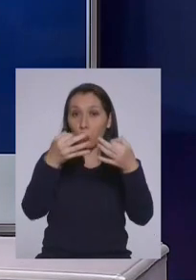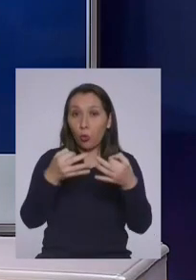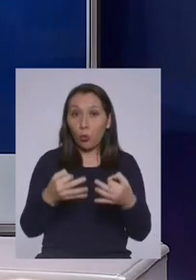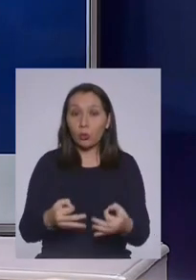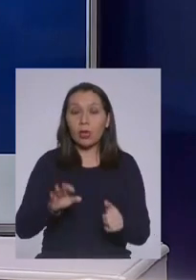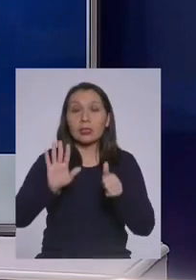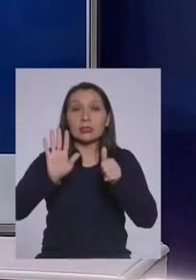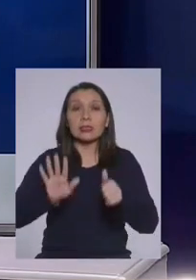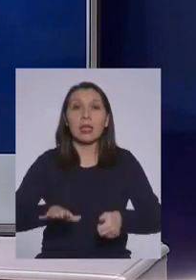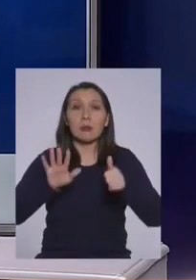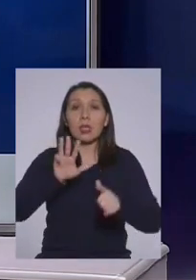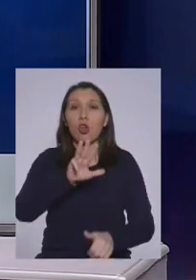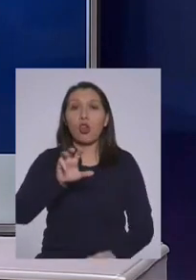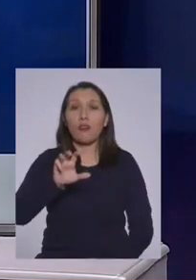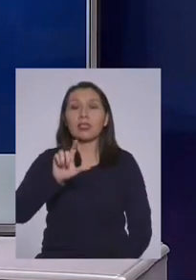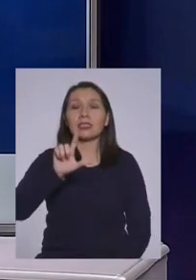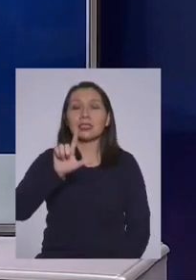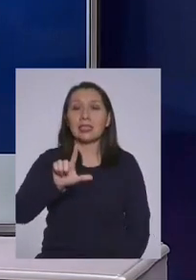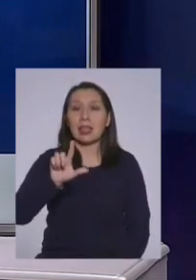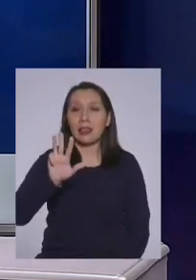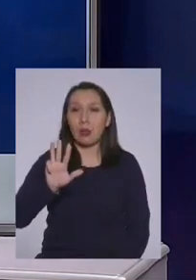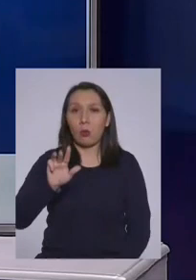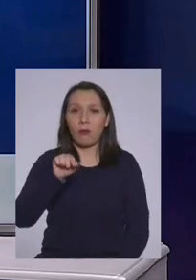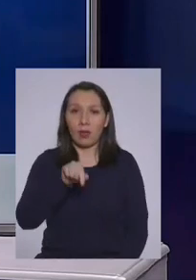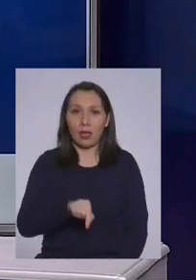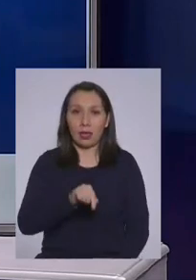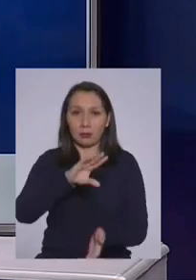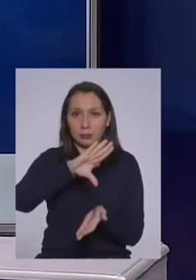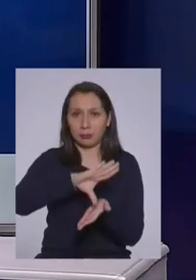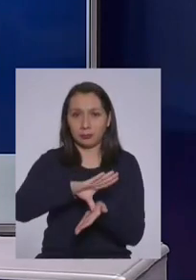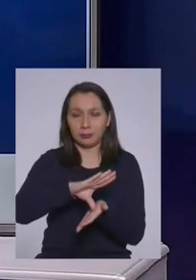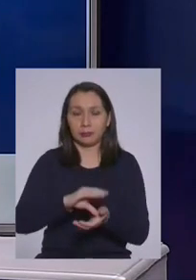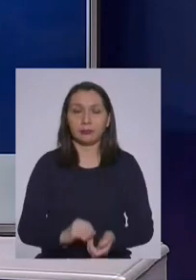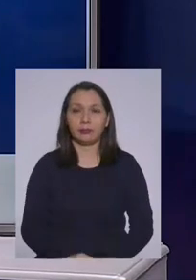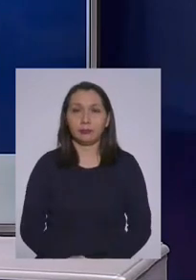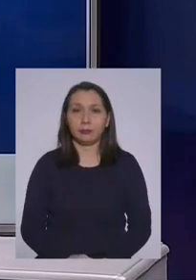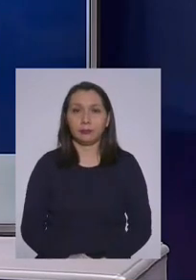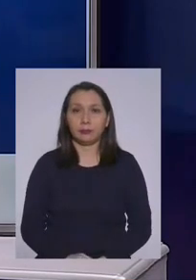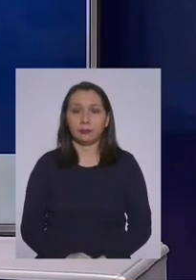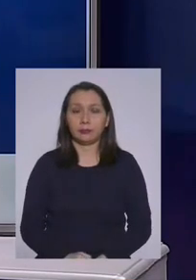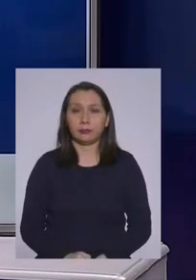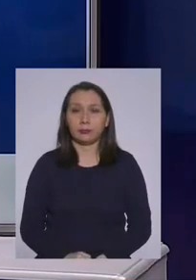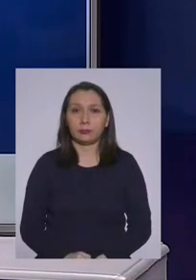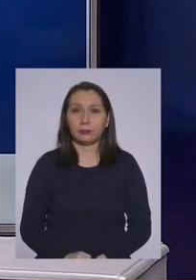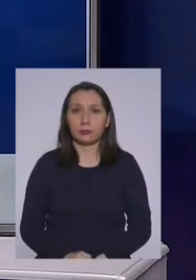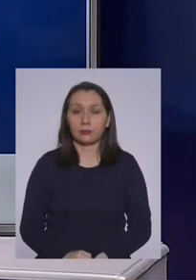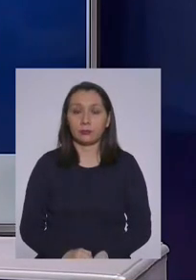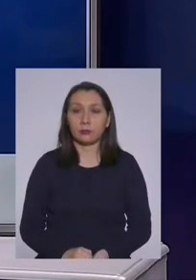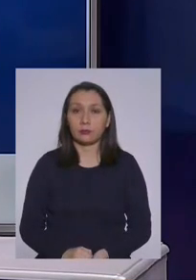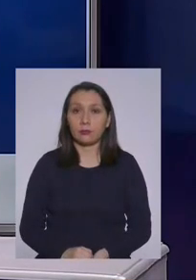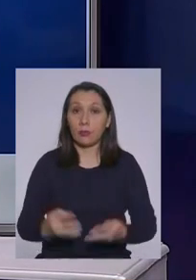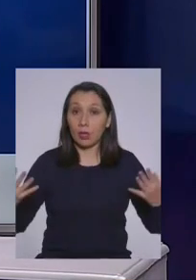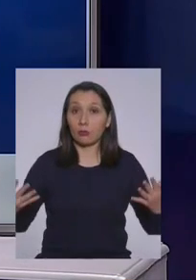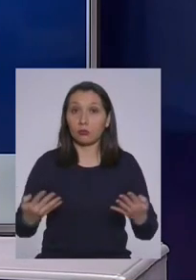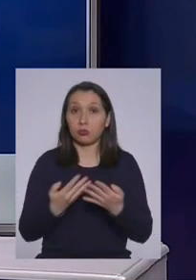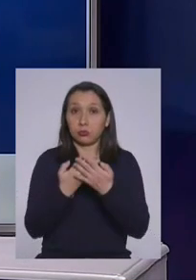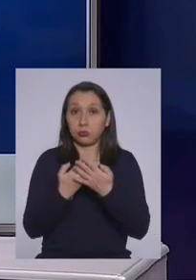totalizando 6.979 en el país. En cuanto a la red